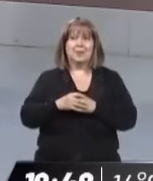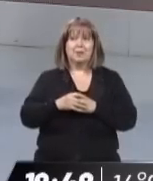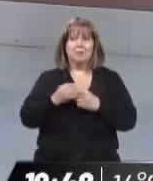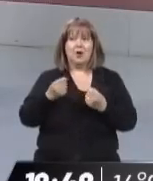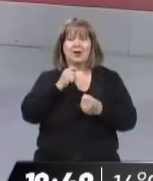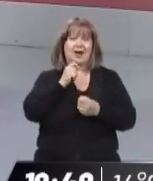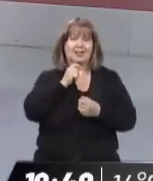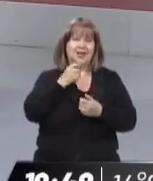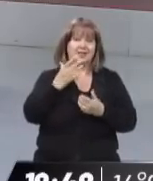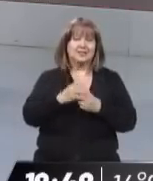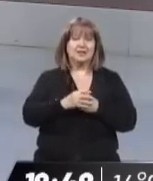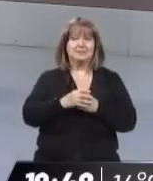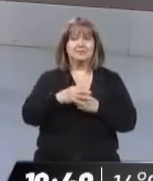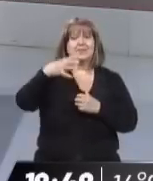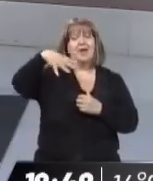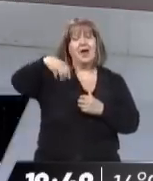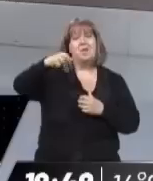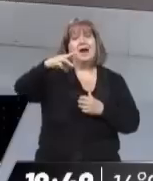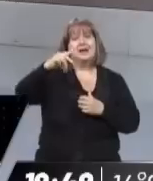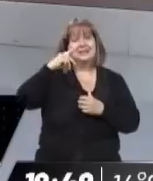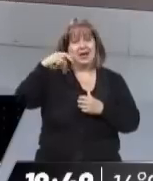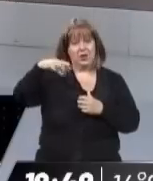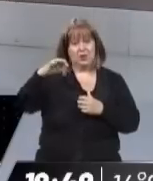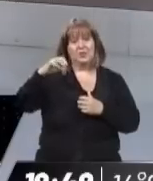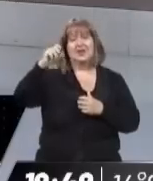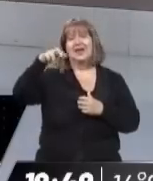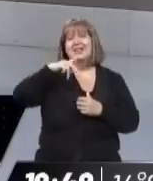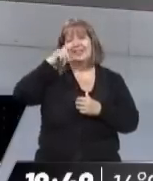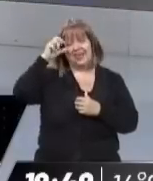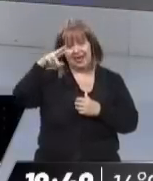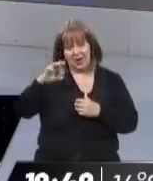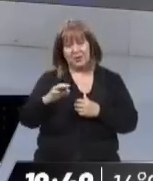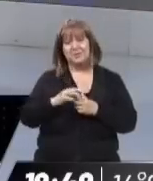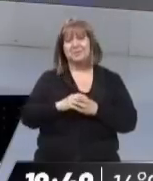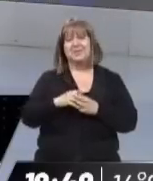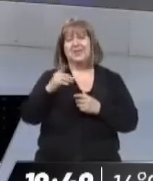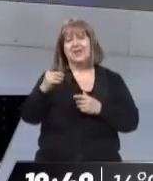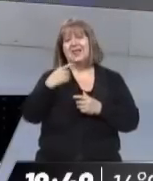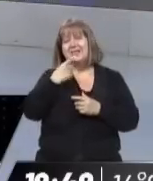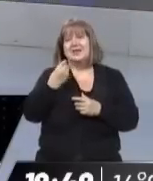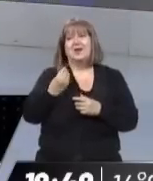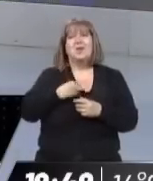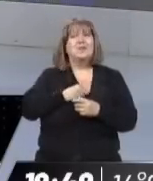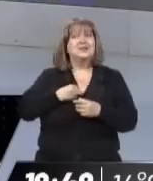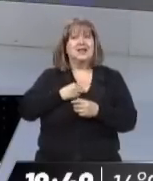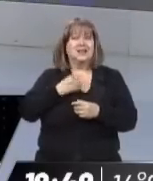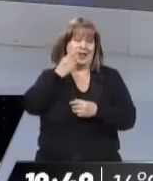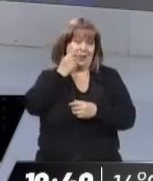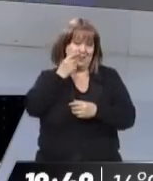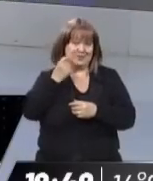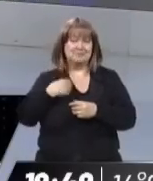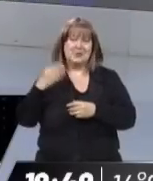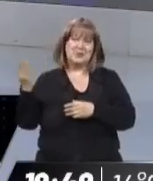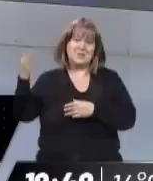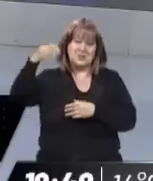Cantero, digo, qué bonito poderlo despedir con esta historia de amor que se hizo viral también por todos lados, ¿no? ¿Qué fue lo que lo trae a él nuevamente a Mendoza? La historia de amor es la